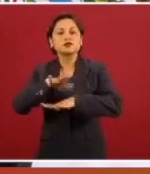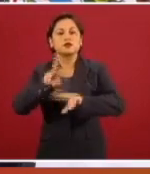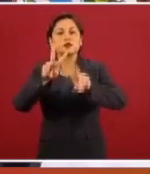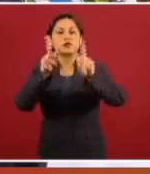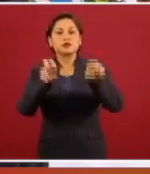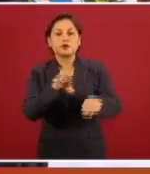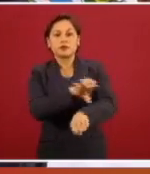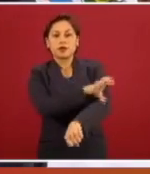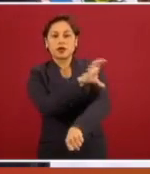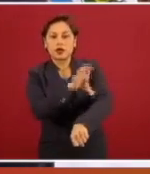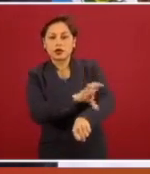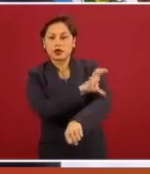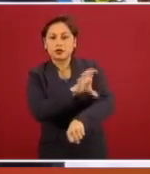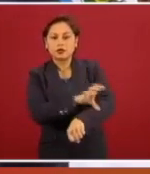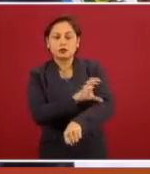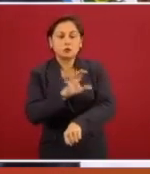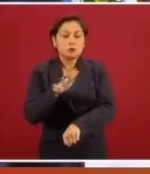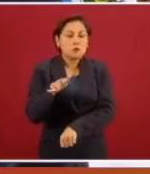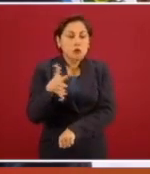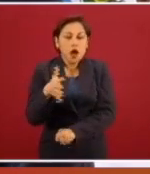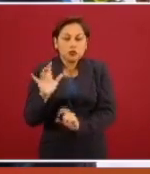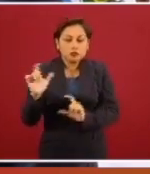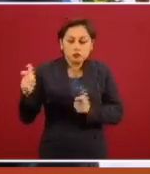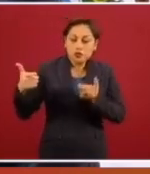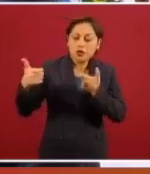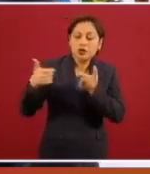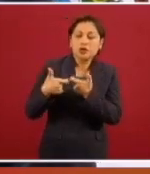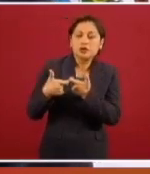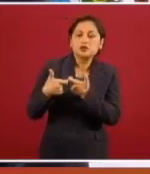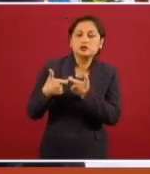monto aproximado de